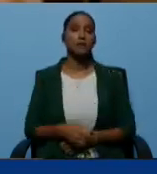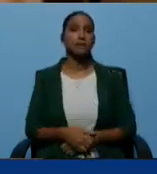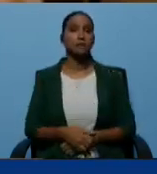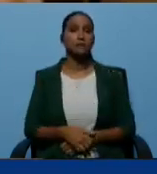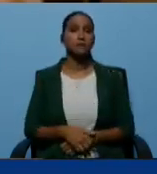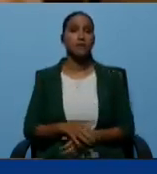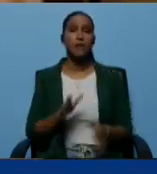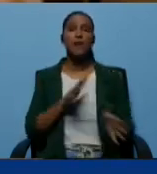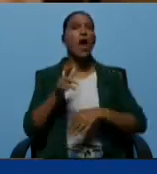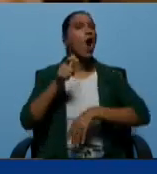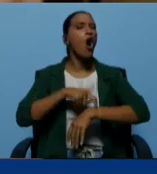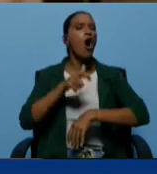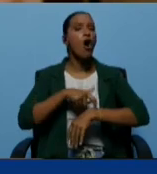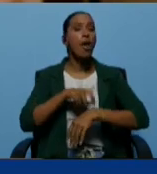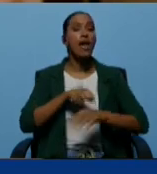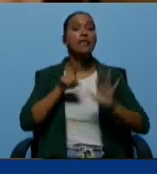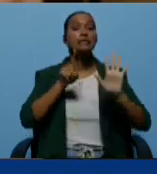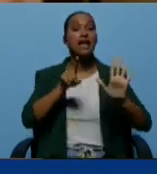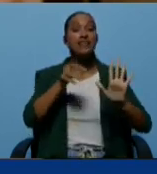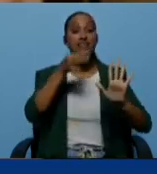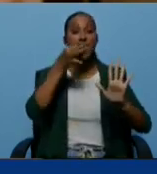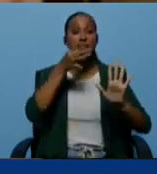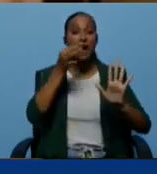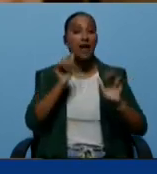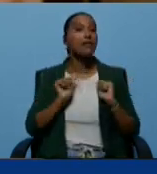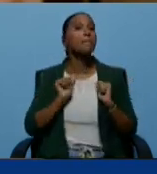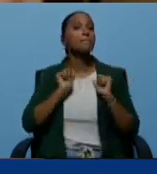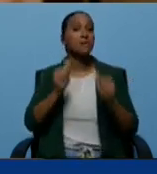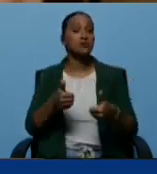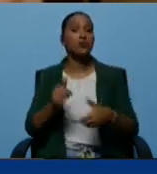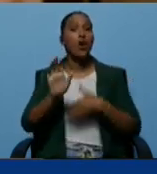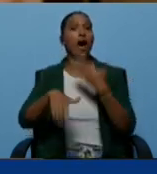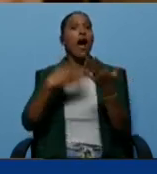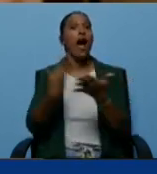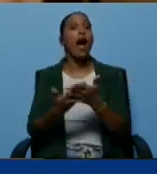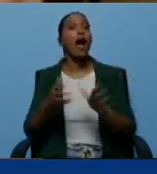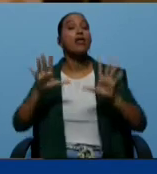6 y las 10 de la noche del día 29 de julio.